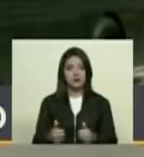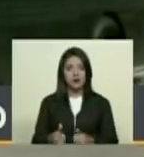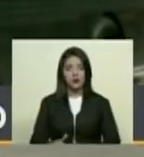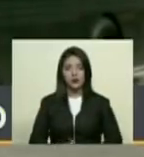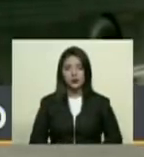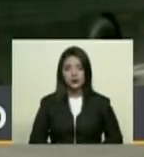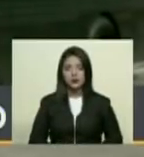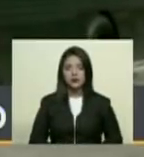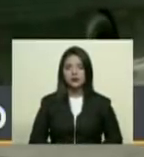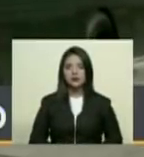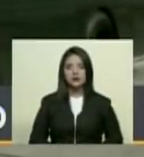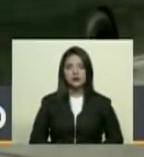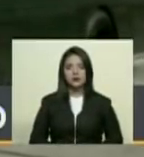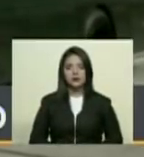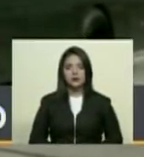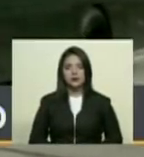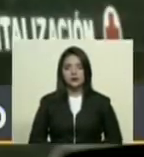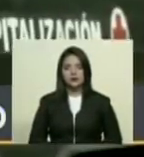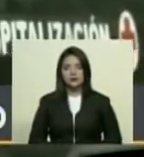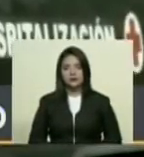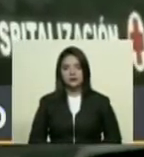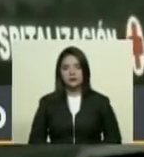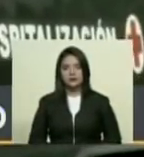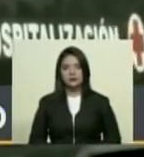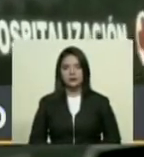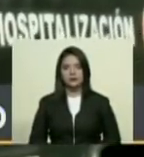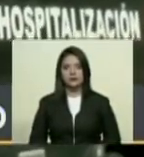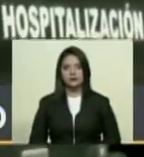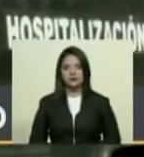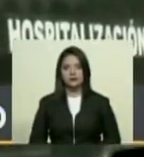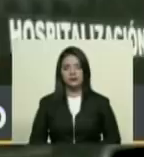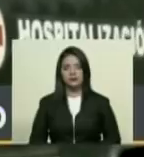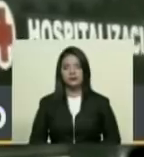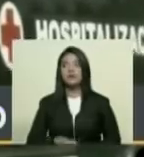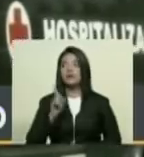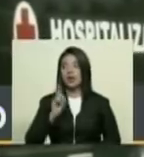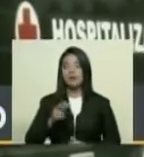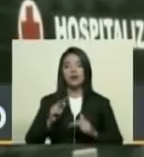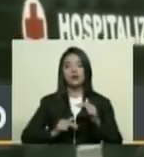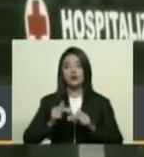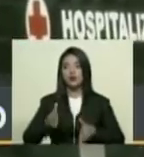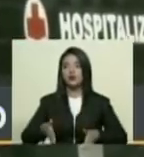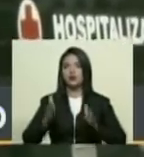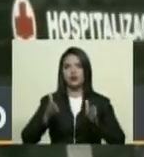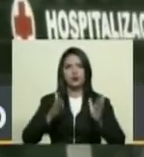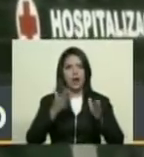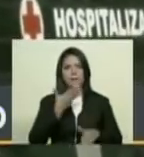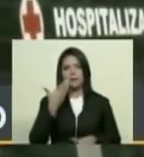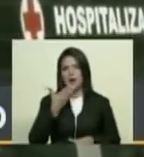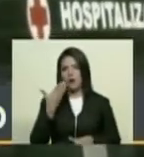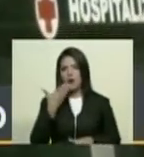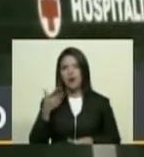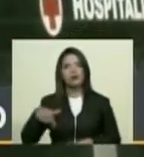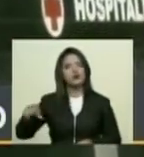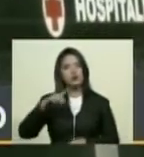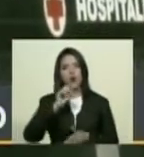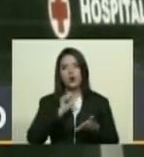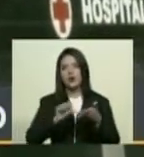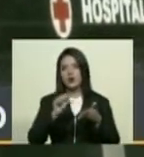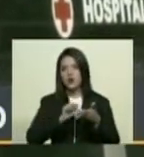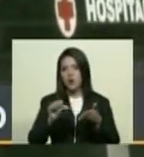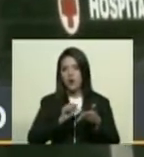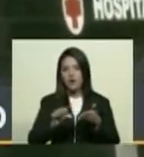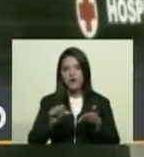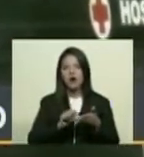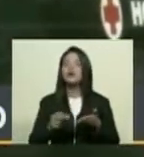el terreno y también en infraestructura para mejorar la calidad de nuestros quirófanos,